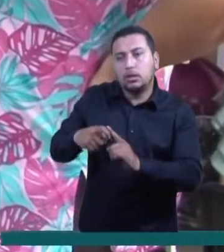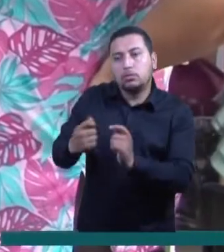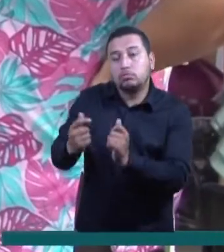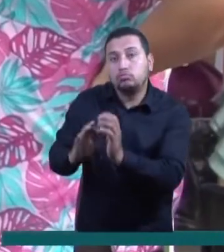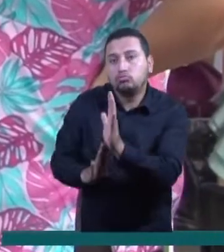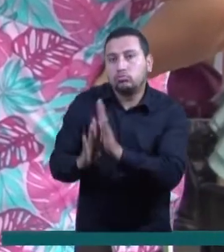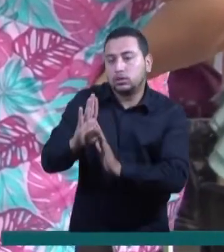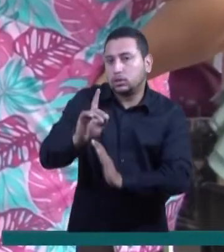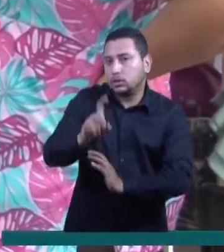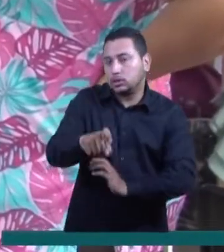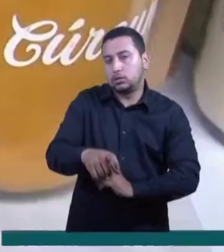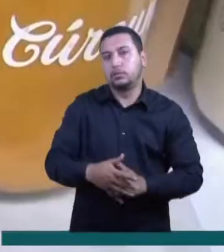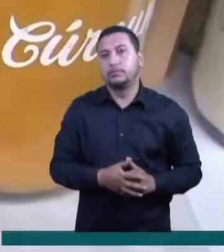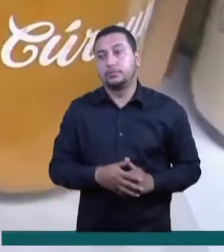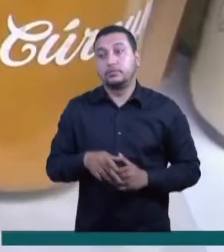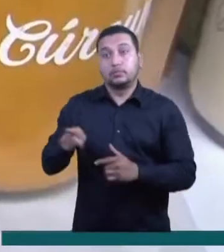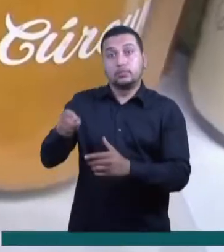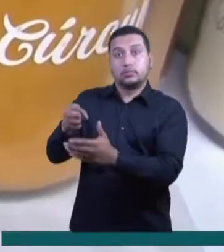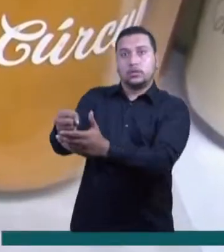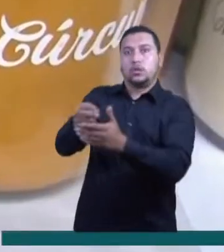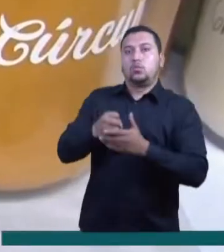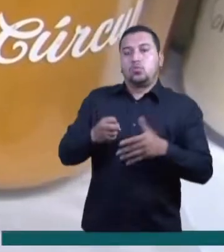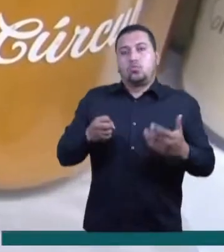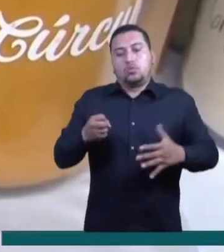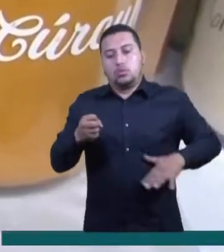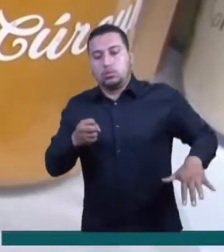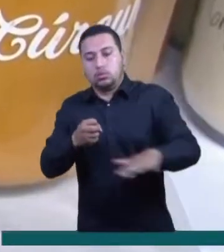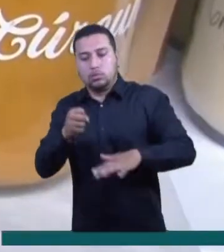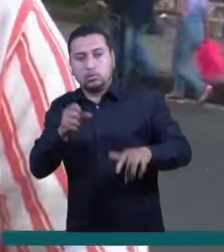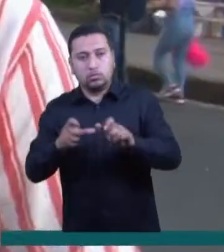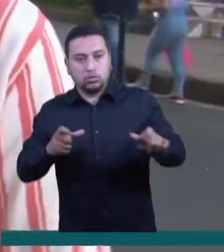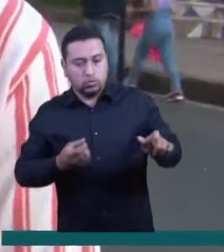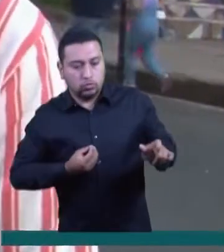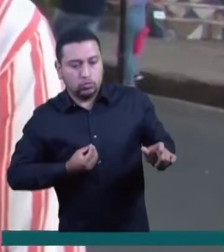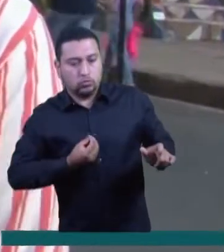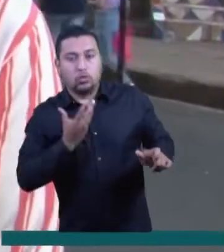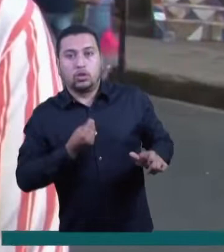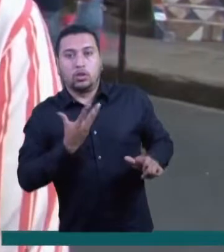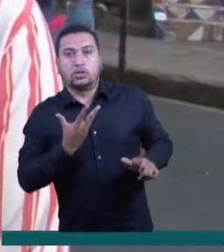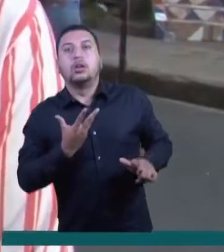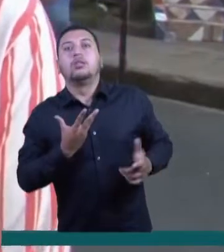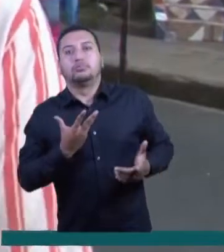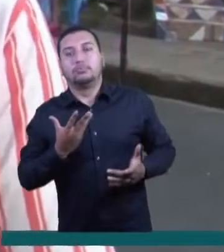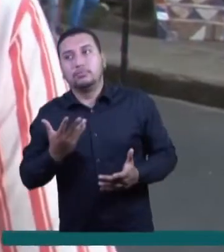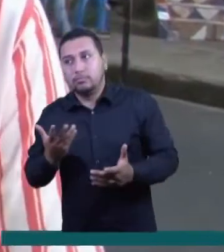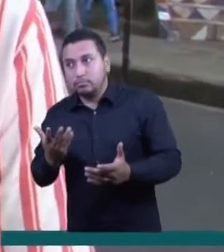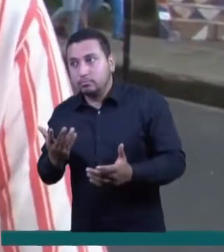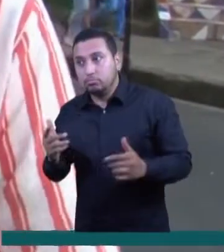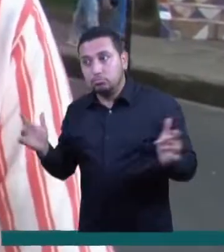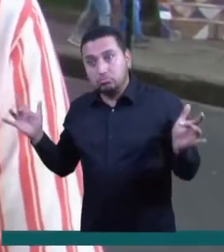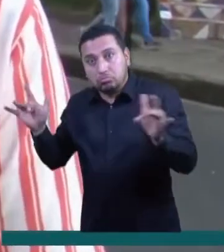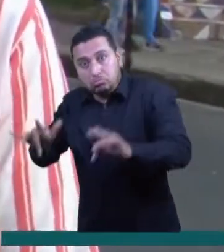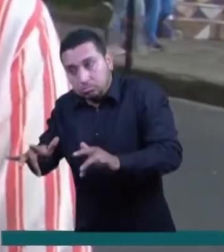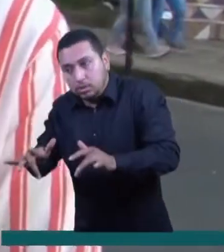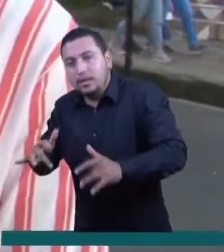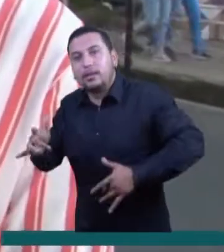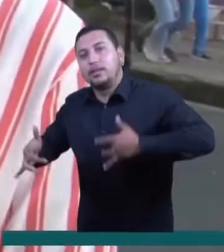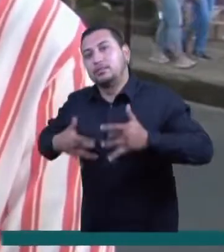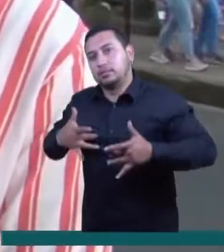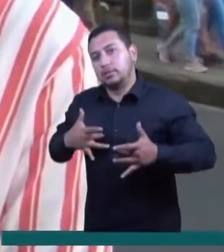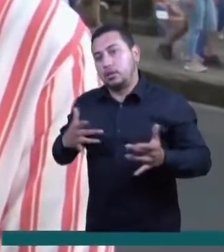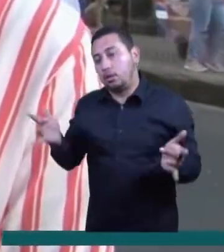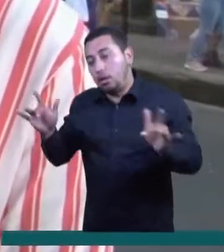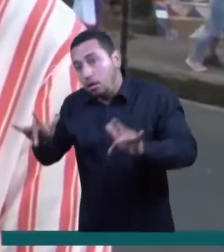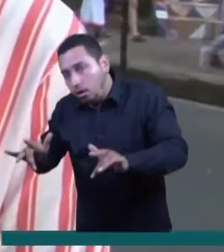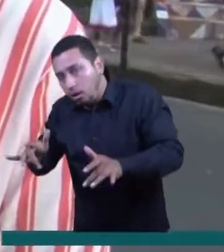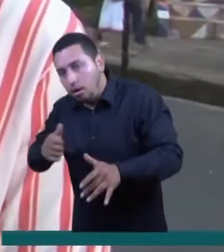a surgir. Esto nos ayuda a que todos los florencianos y caqueteños vengan y disfruten. Aparte de disfrutar, vengan